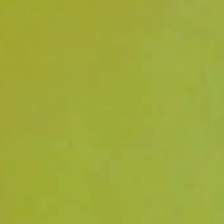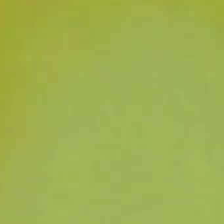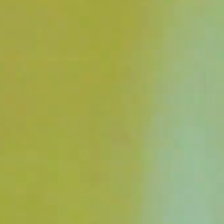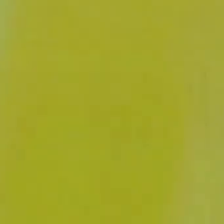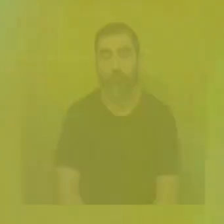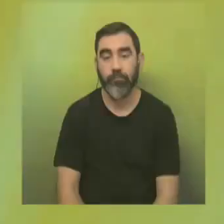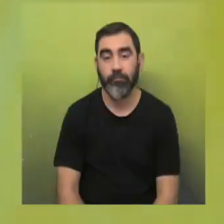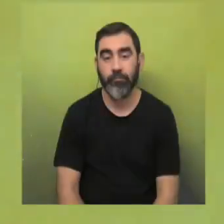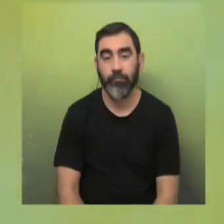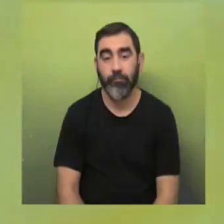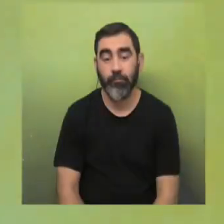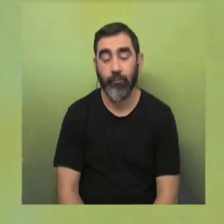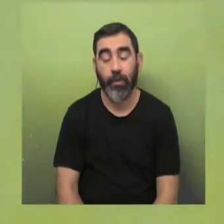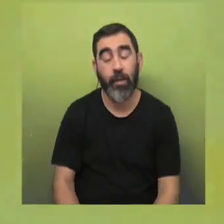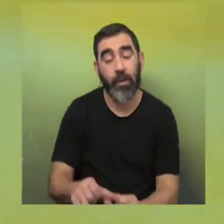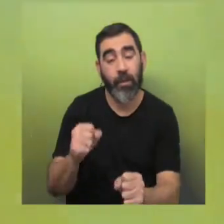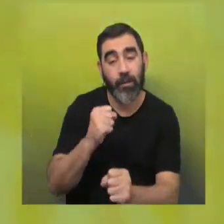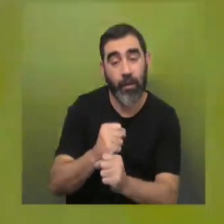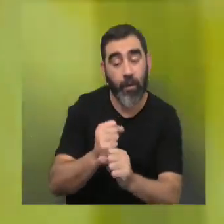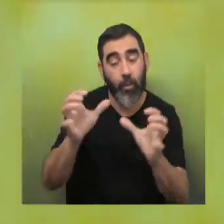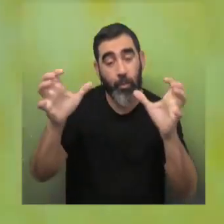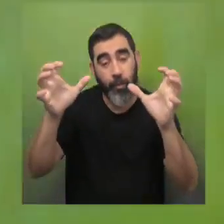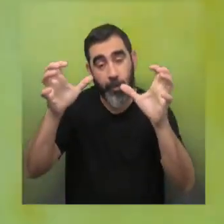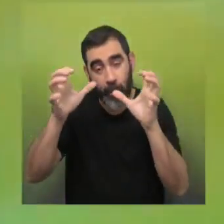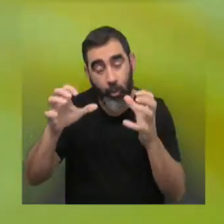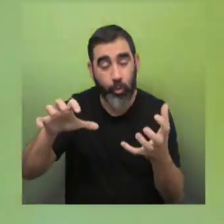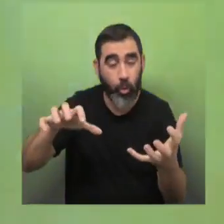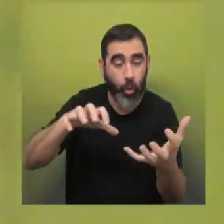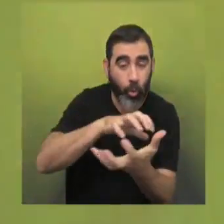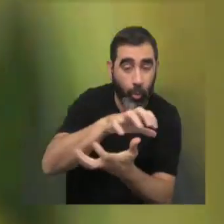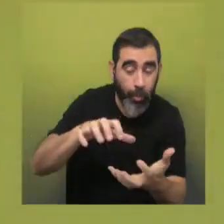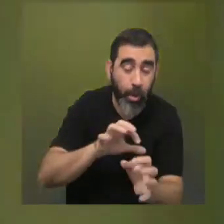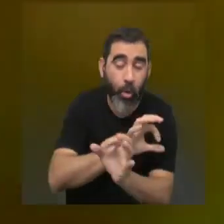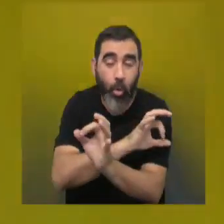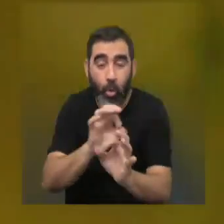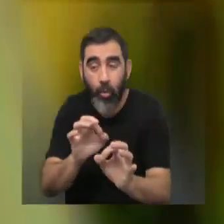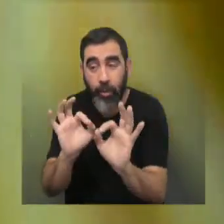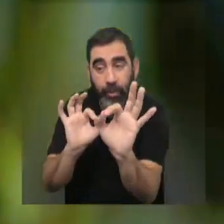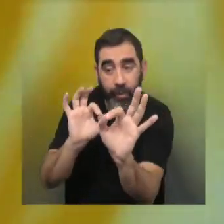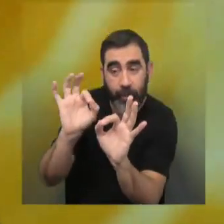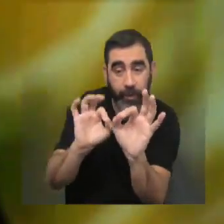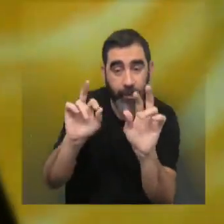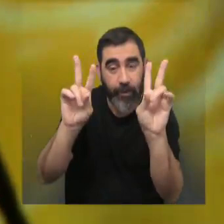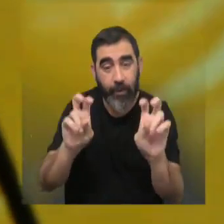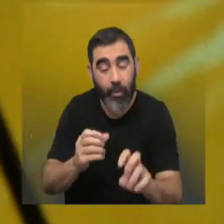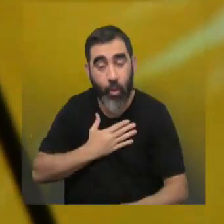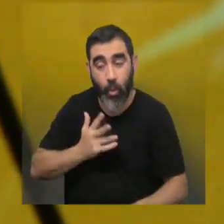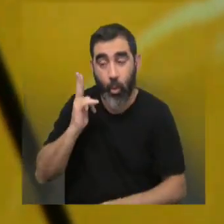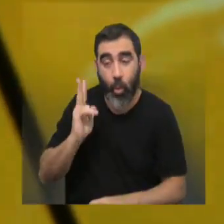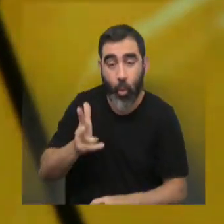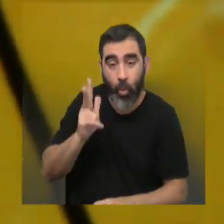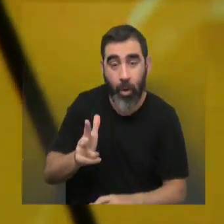En cualquier tarea de riesgo, con cierta complejidad o con algún grado de delicadeza, los seres humanos solemos tener